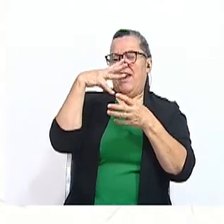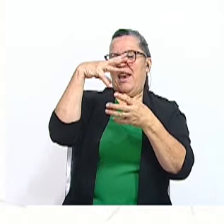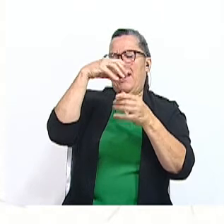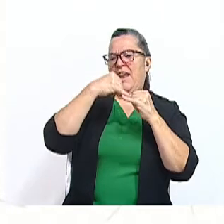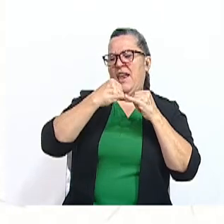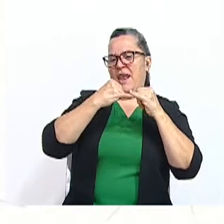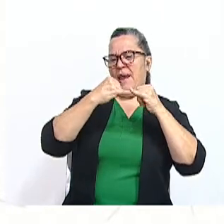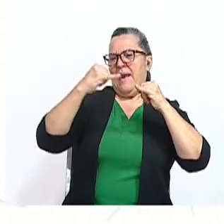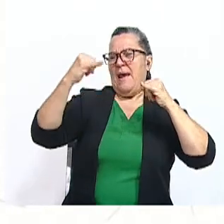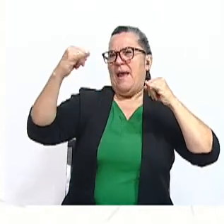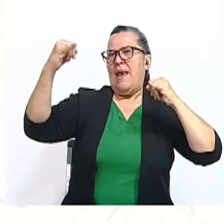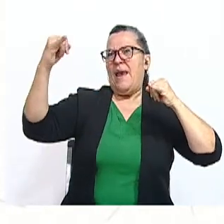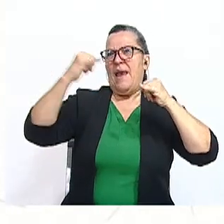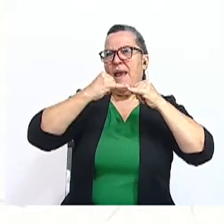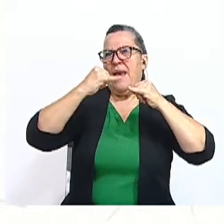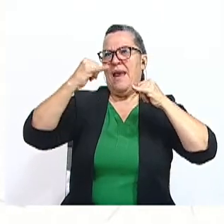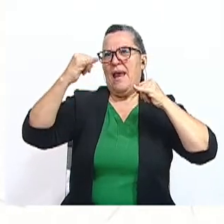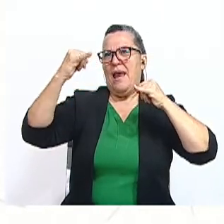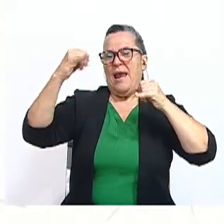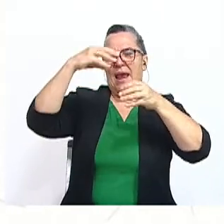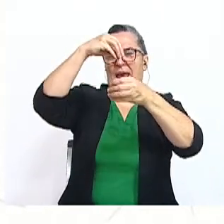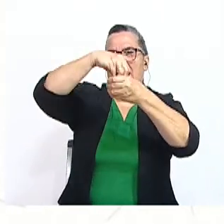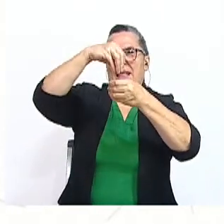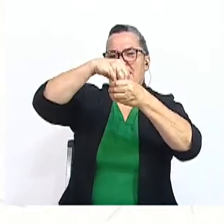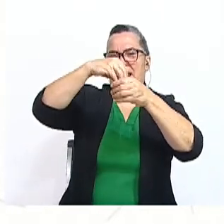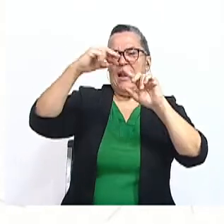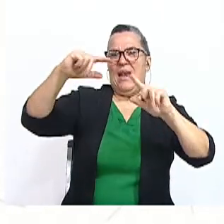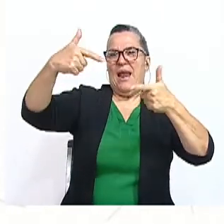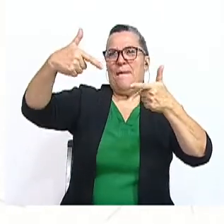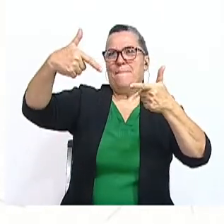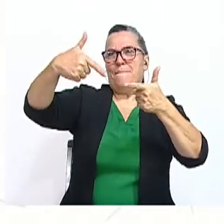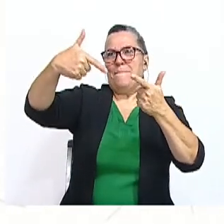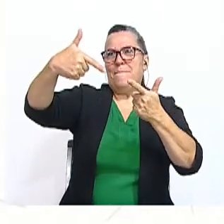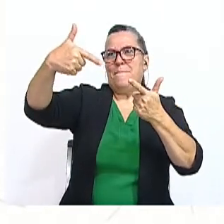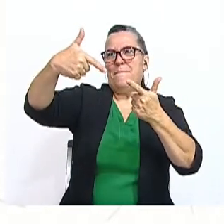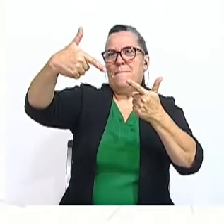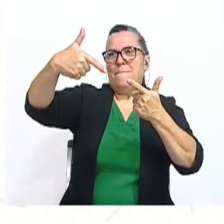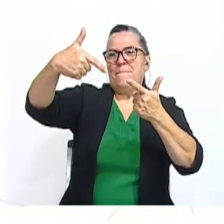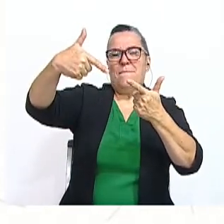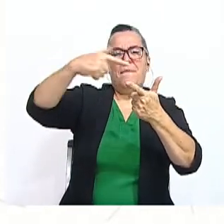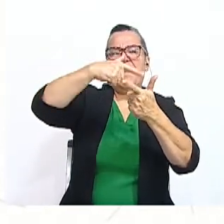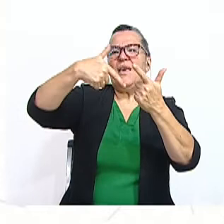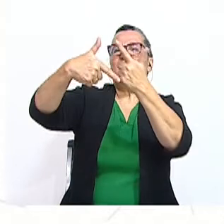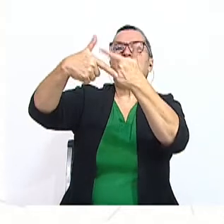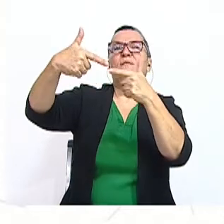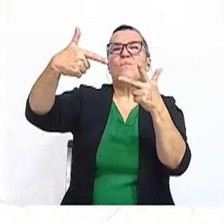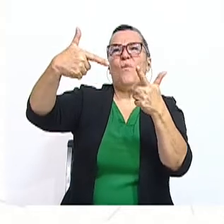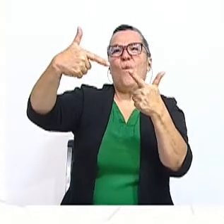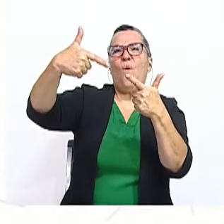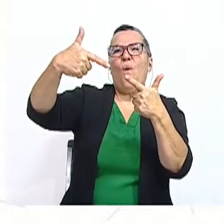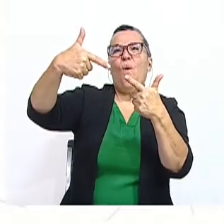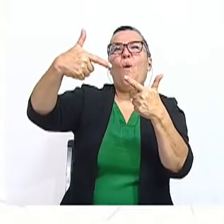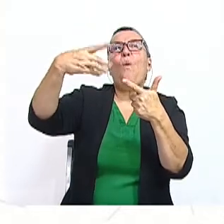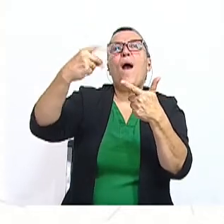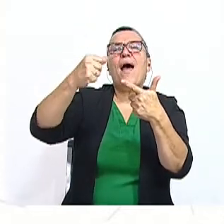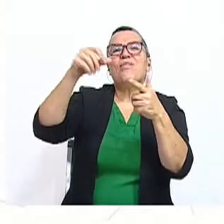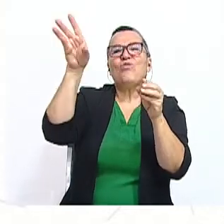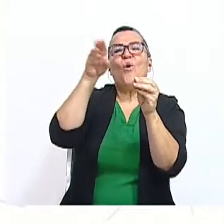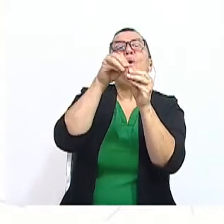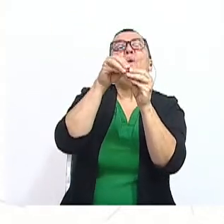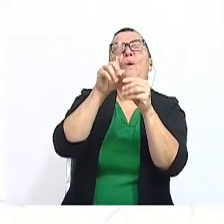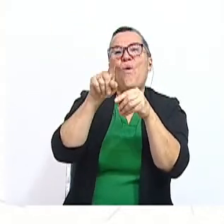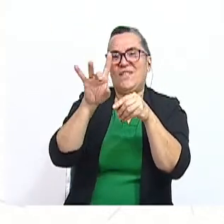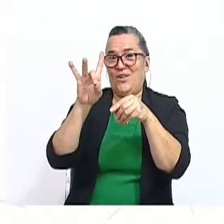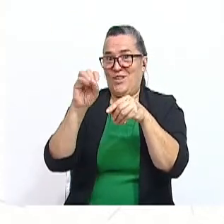ángulo 3 y el ángulo 1 están en la parte interna, del mismo lado. Ah, ¿cómo son esas medidas? Muy bien,